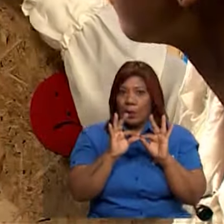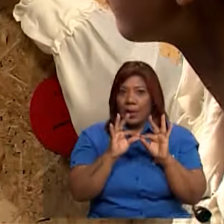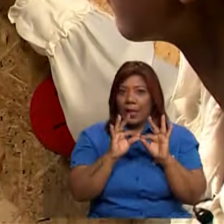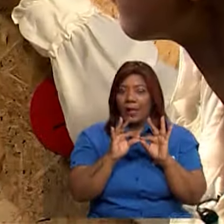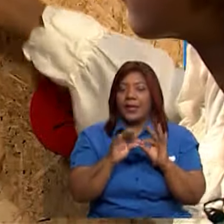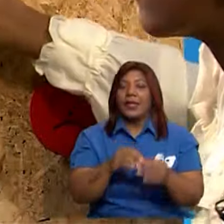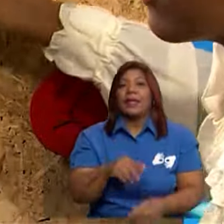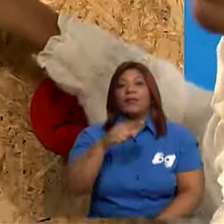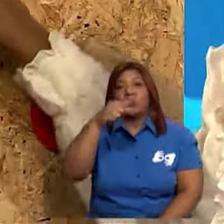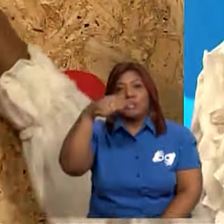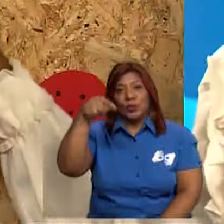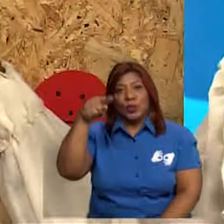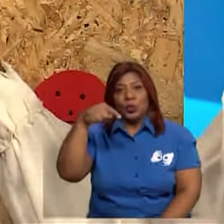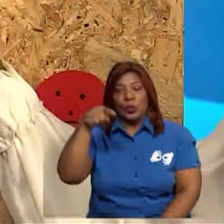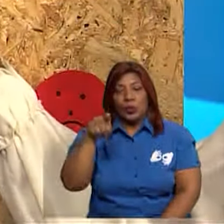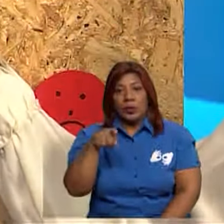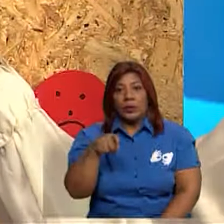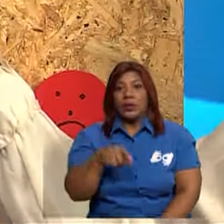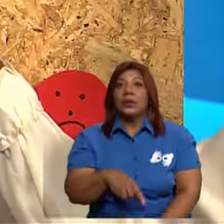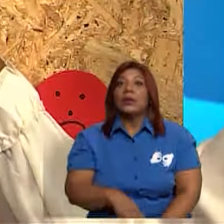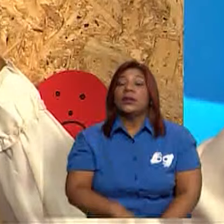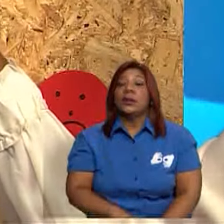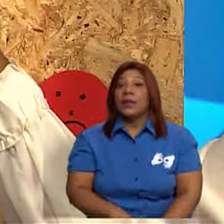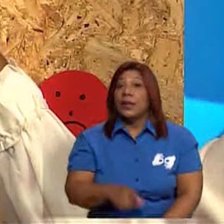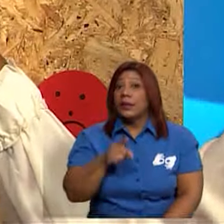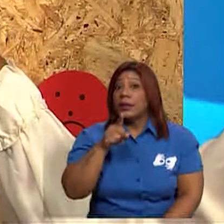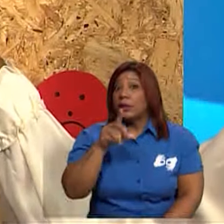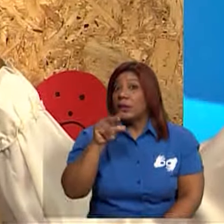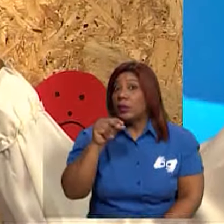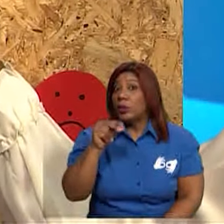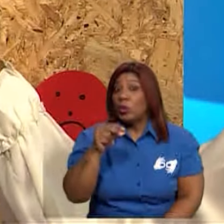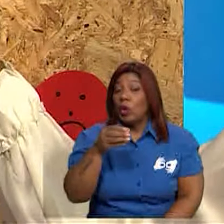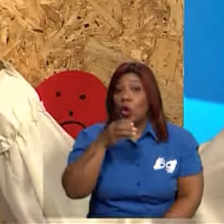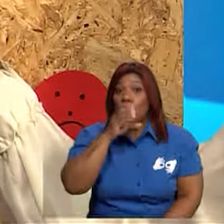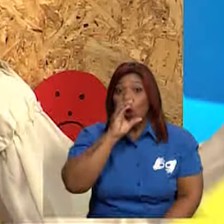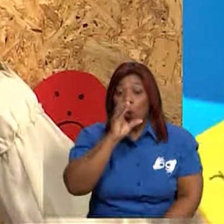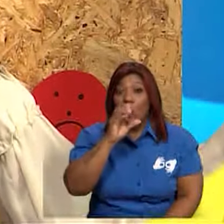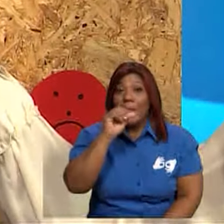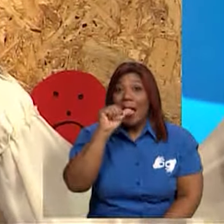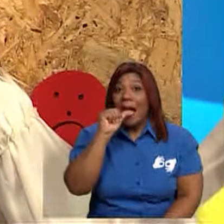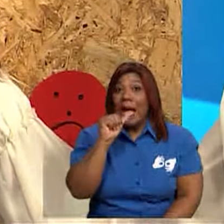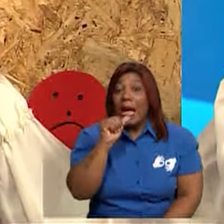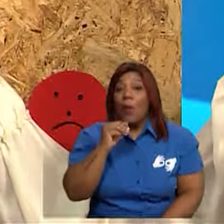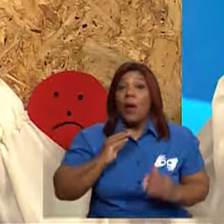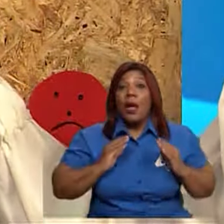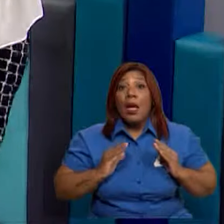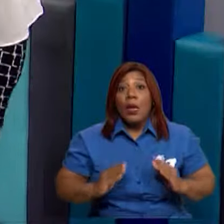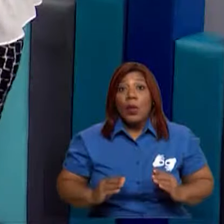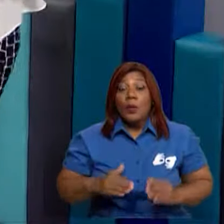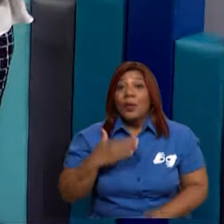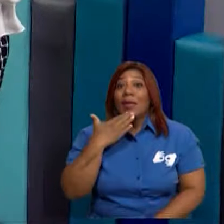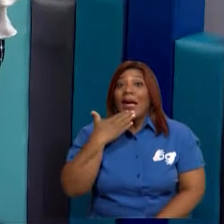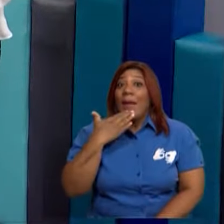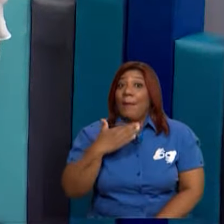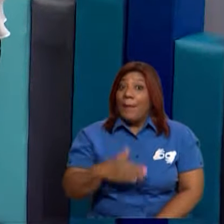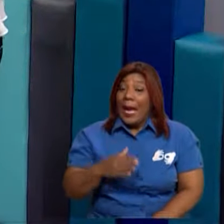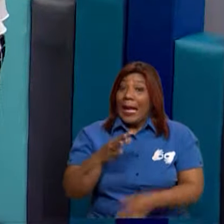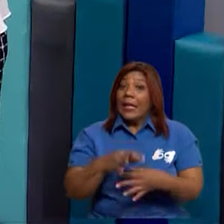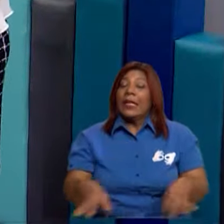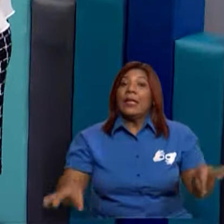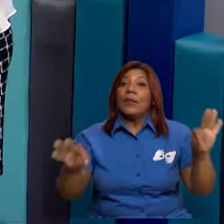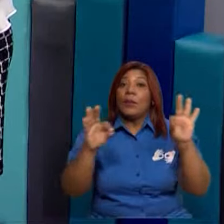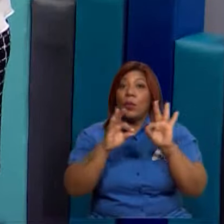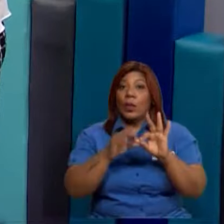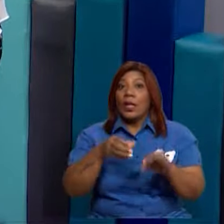carita feliz, muy bien, porque estás trabajando en tu alimentación, en tu nutrición diaria. Entonces, dice,